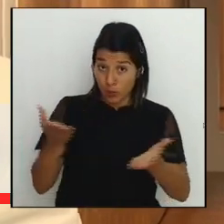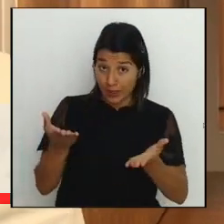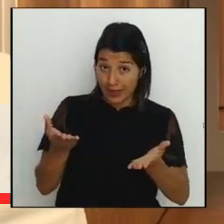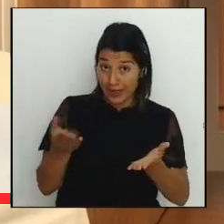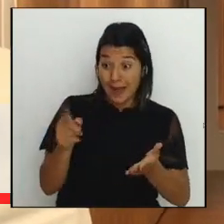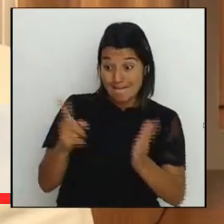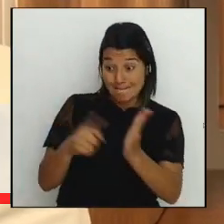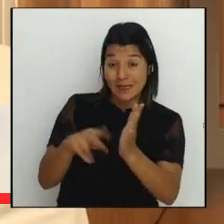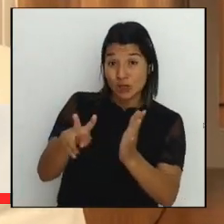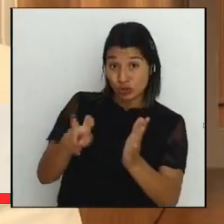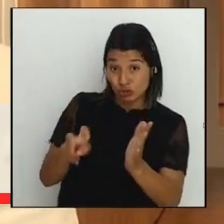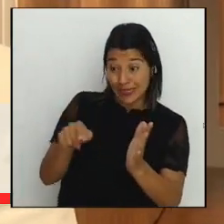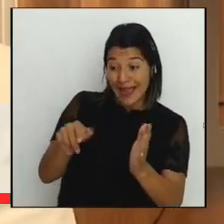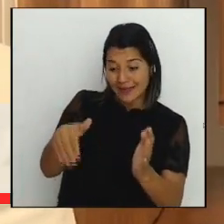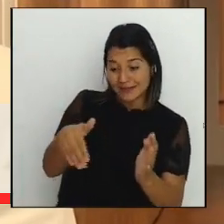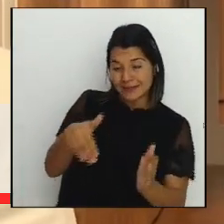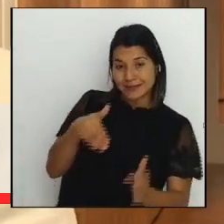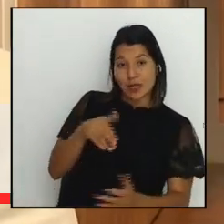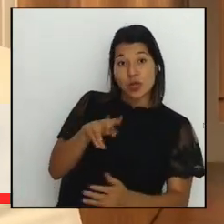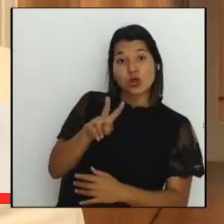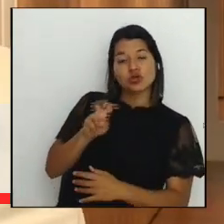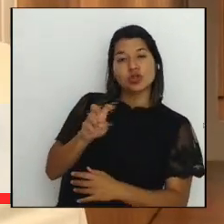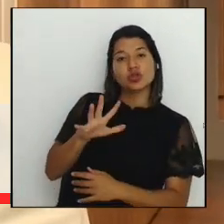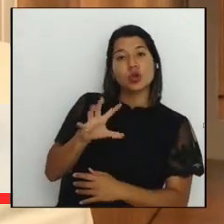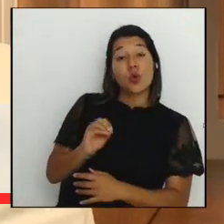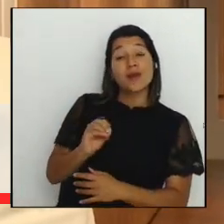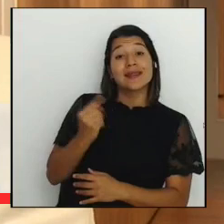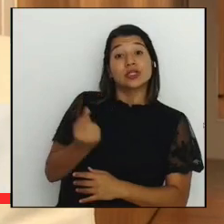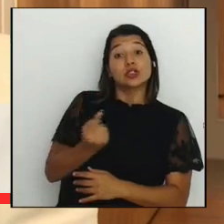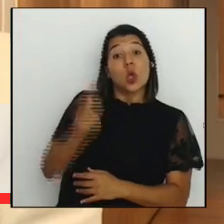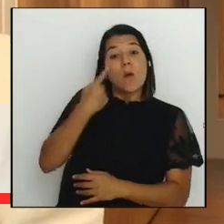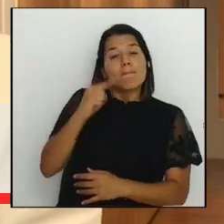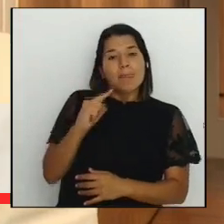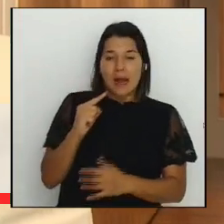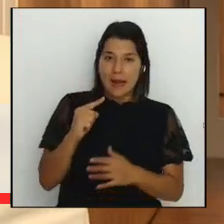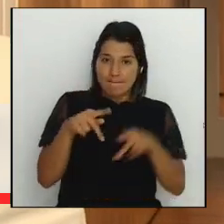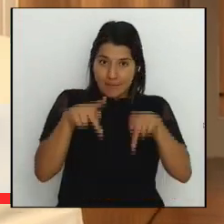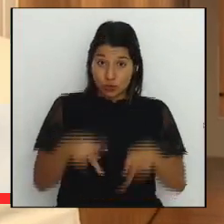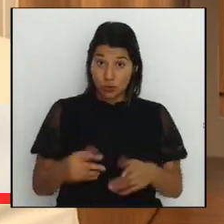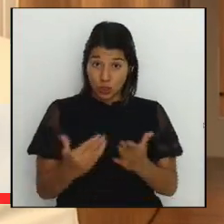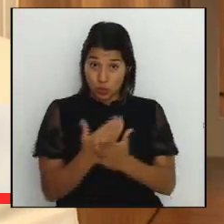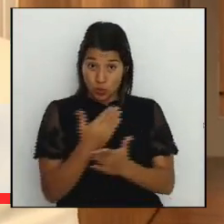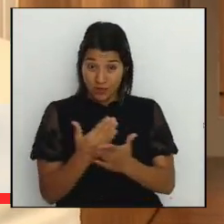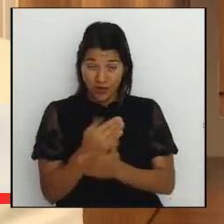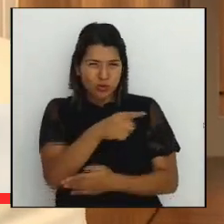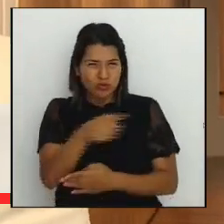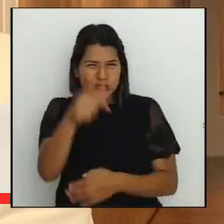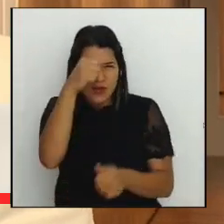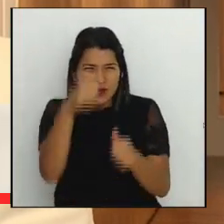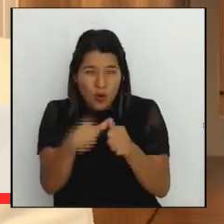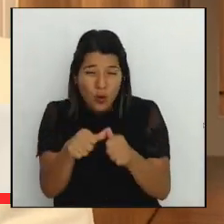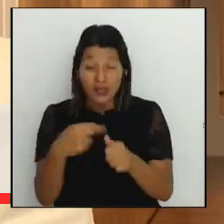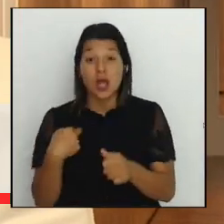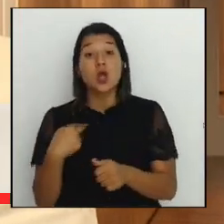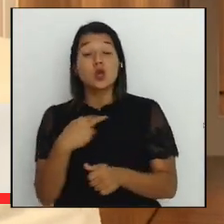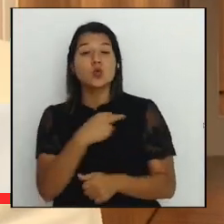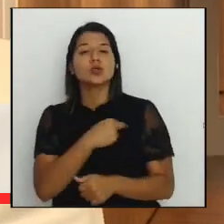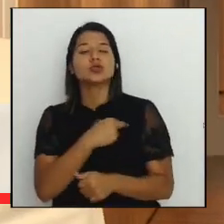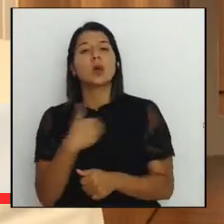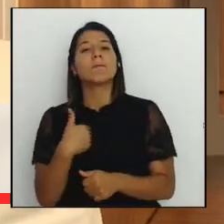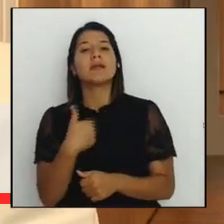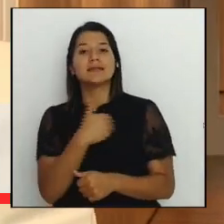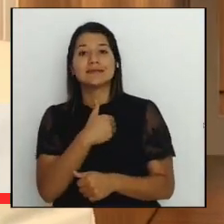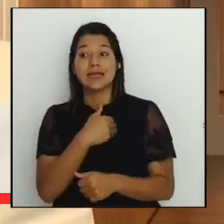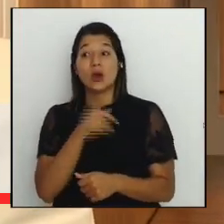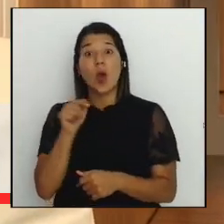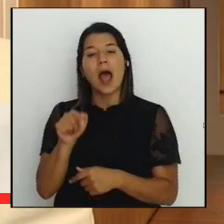250 son para personas de primer ingreso. El resto, recordemos que es un ministerio que 50 personas salen por mes solo